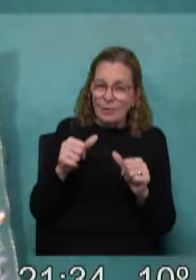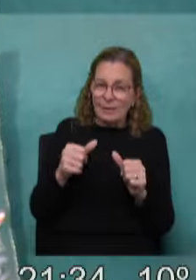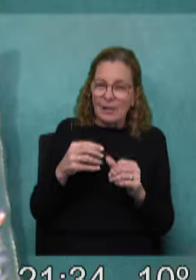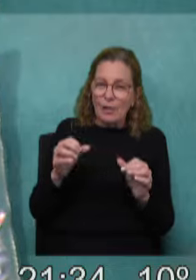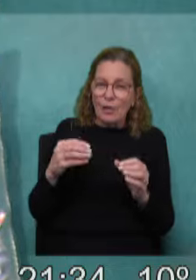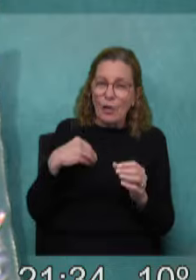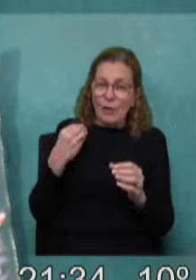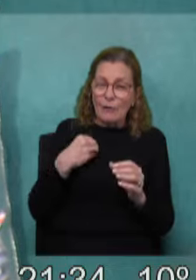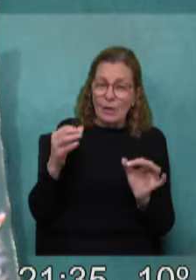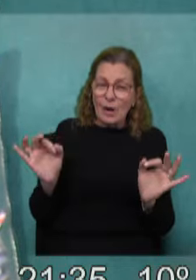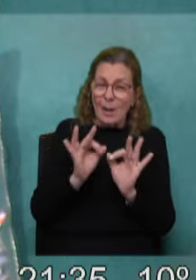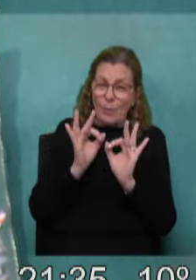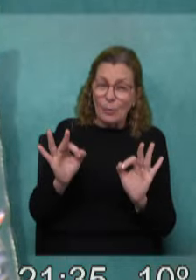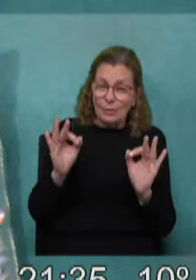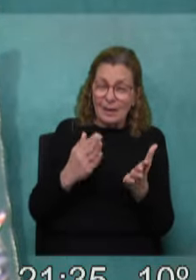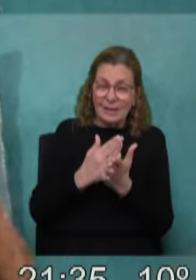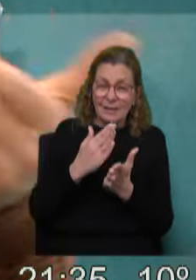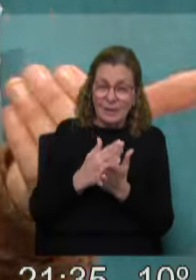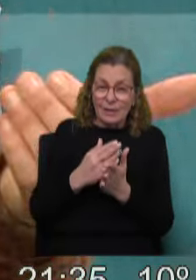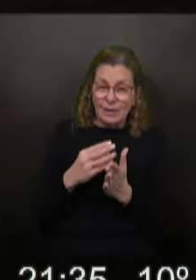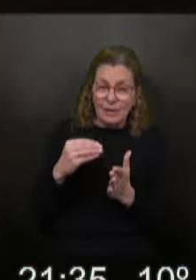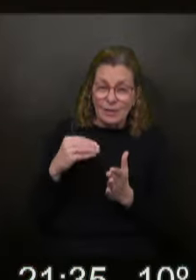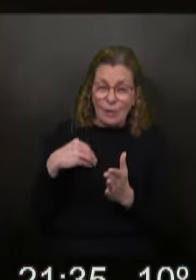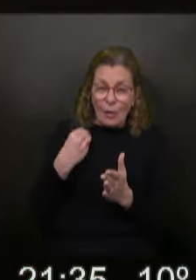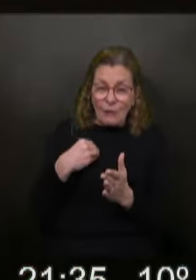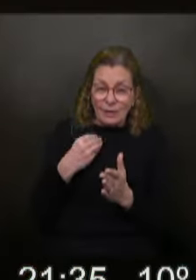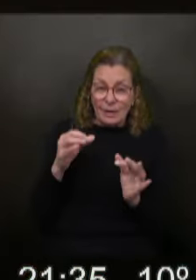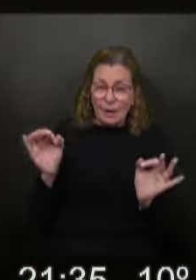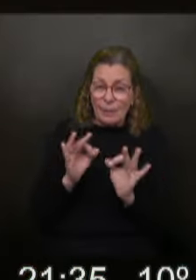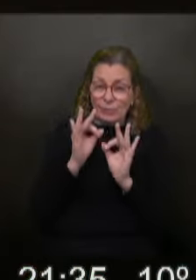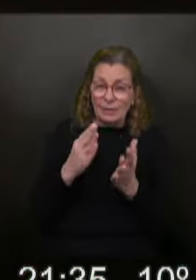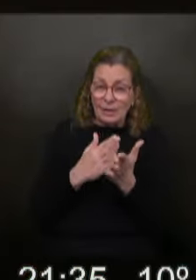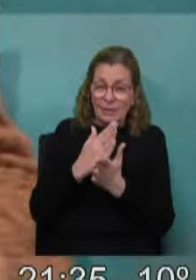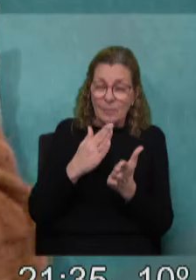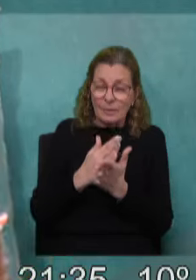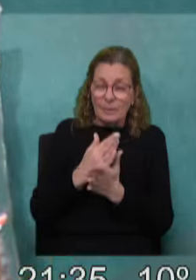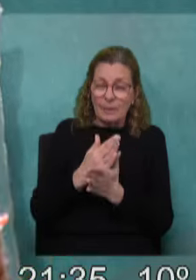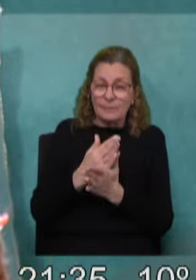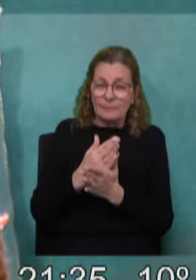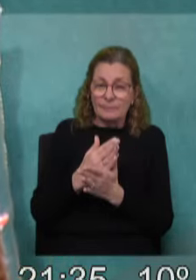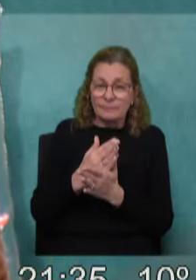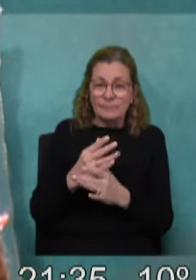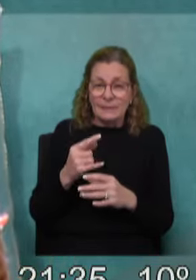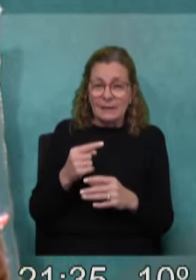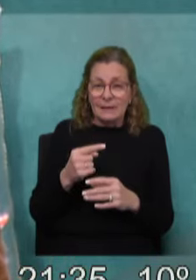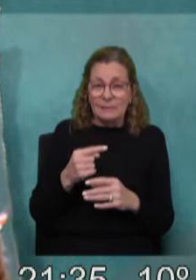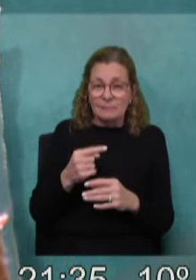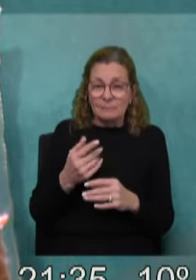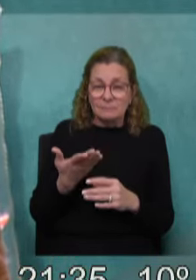música siempre, porque la verdad soy... ¿Cómo? Que confié en la música, confié siempre,